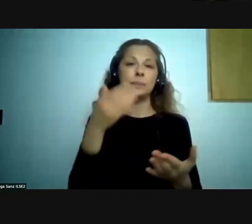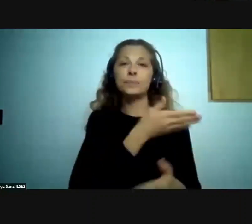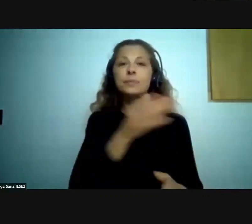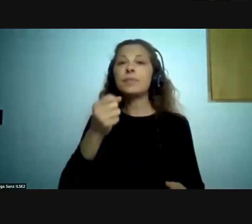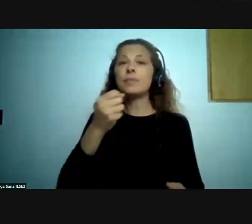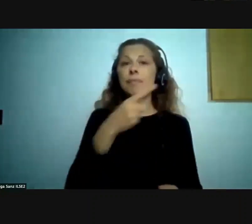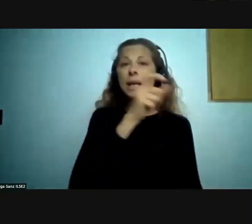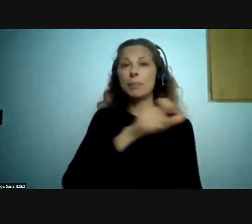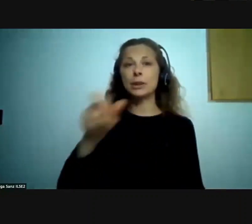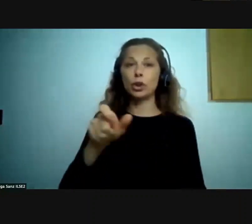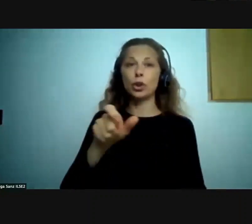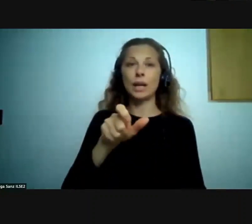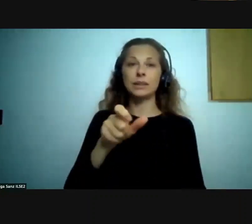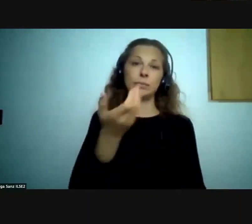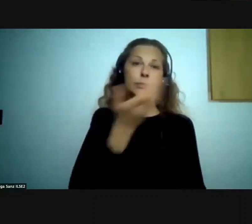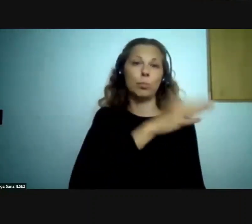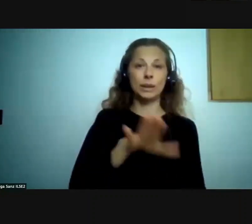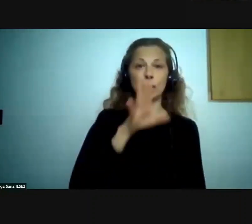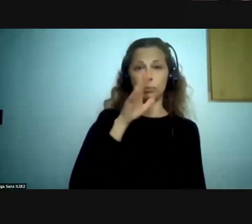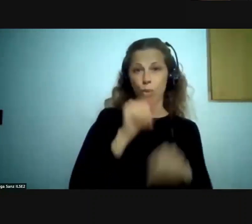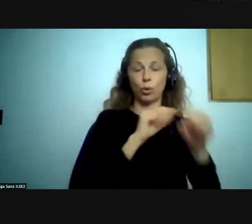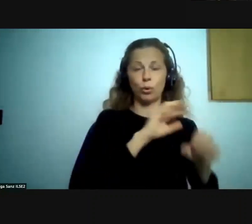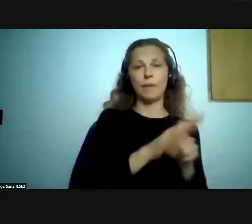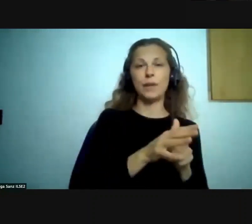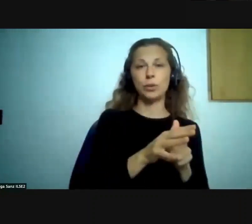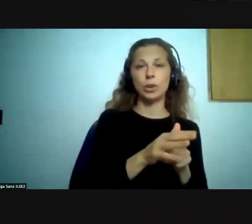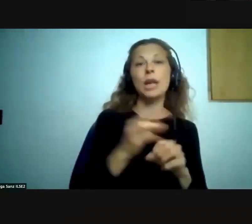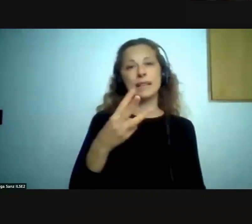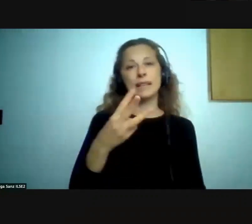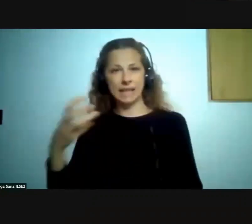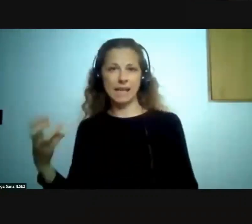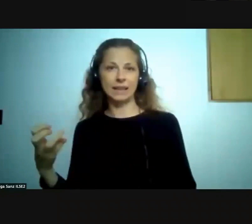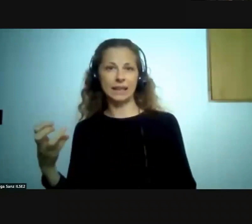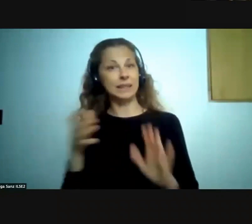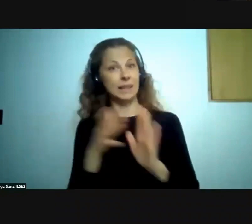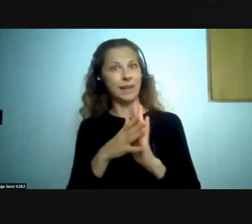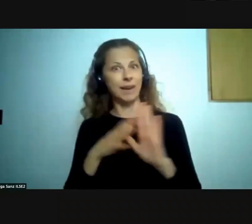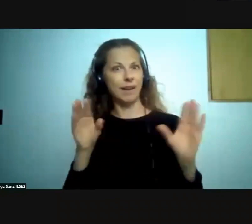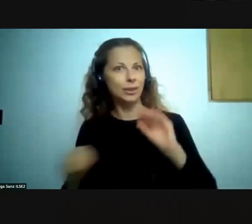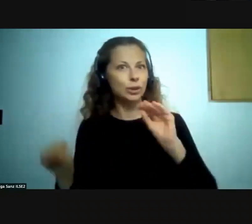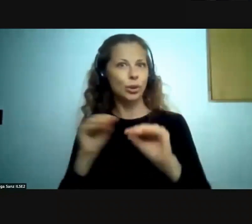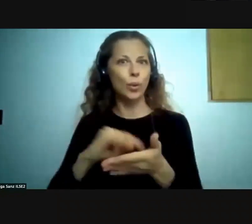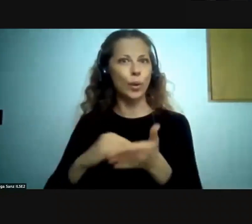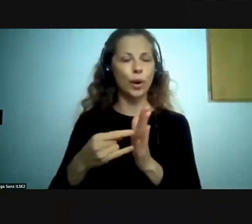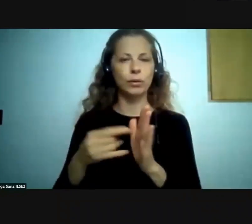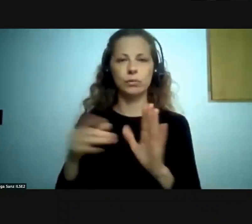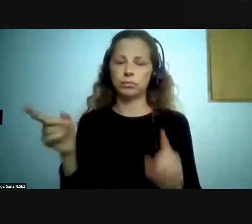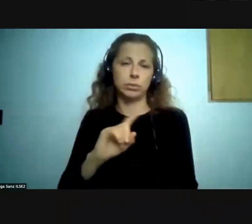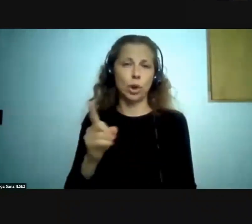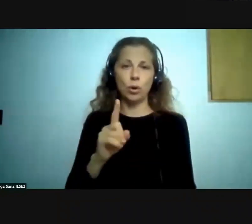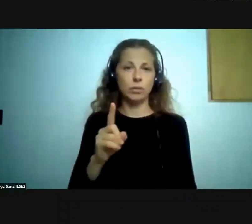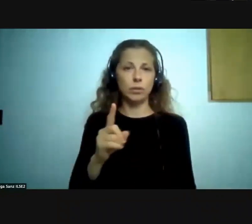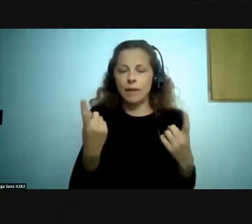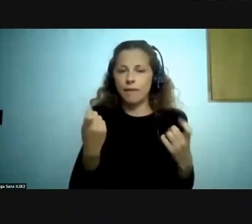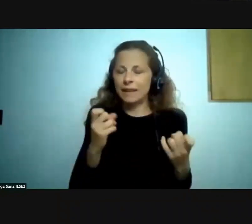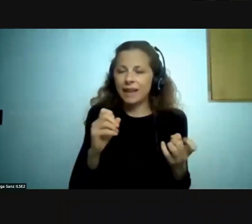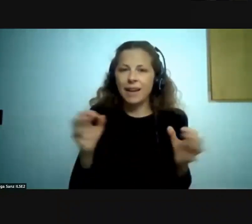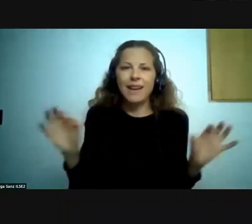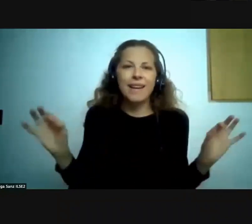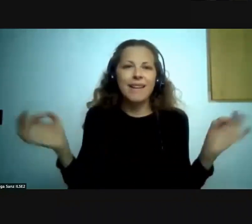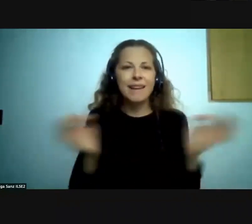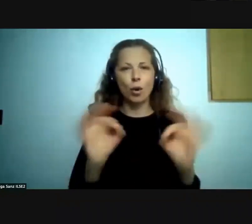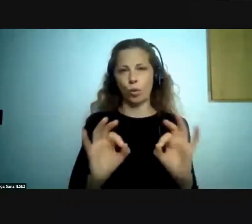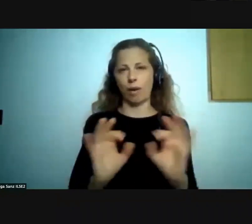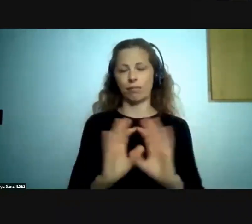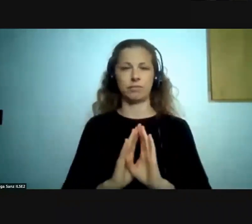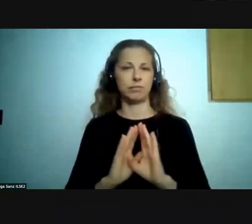personas mueran 300. Mejor que mueran 300 que no 1.000, pero el problema es que mueren 300 personas cuando no tendría que morir ninguna. Y yo creo que la